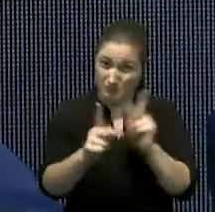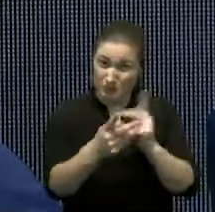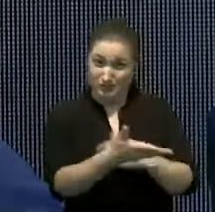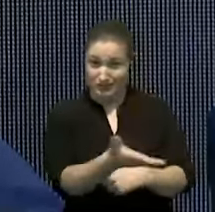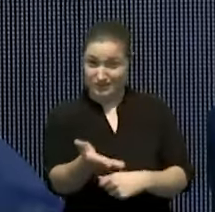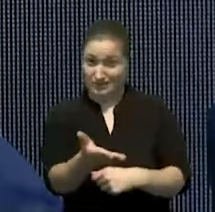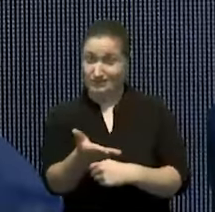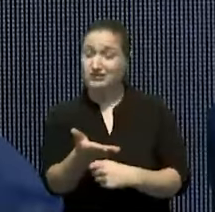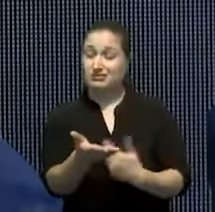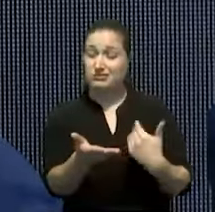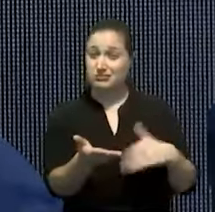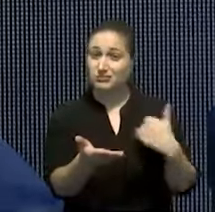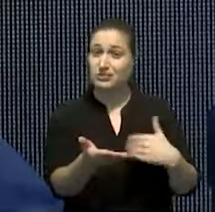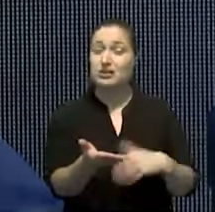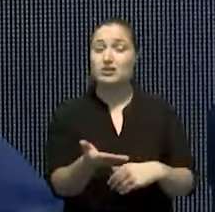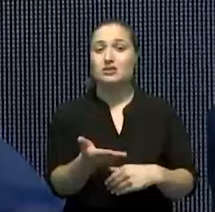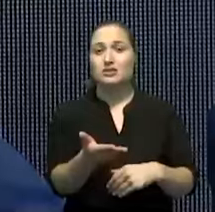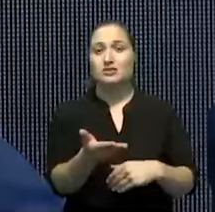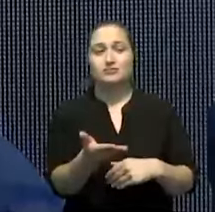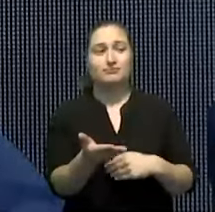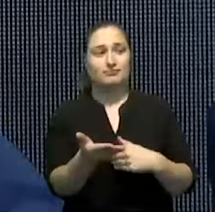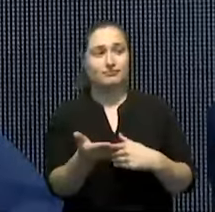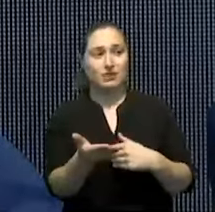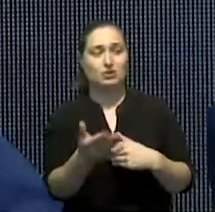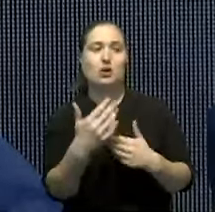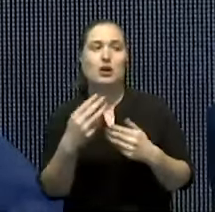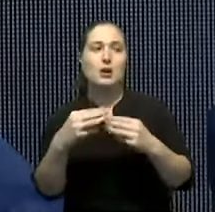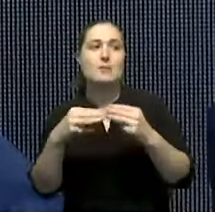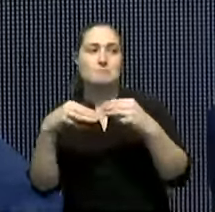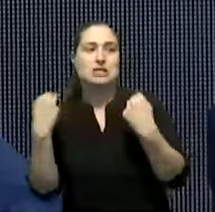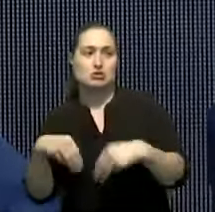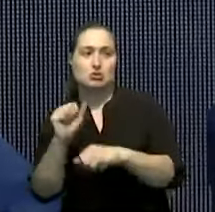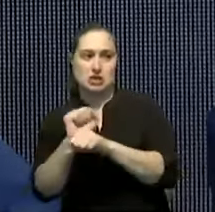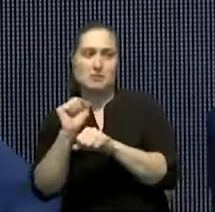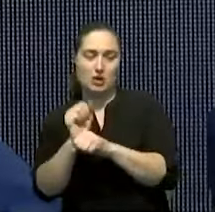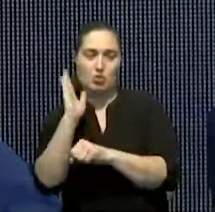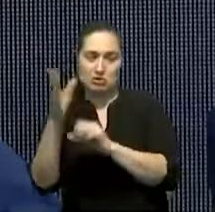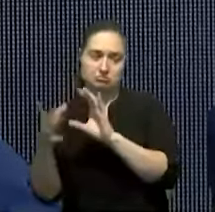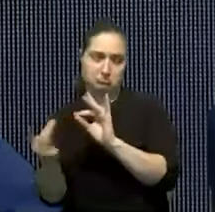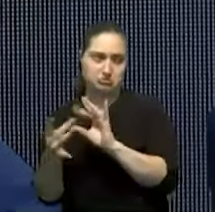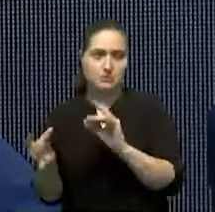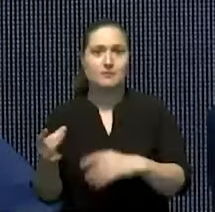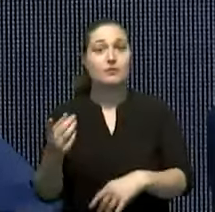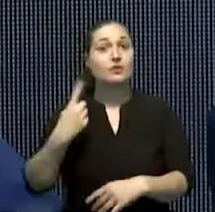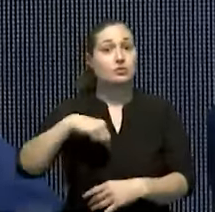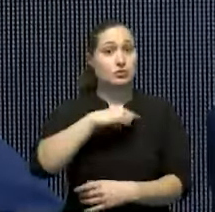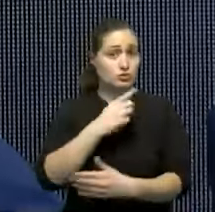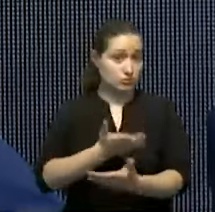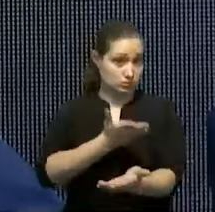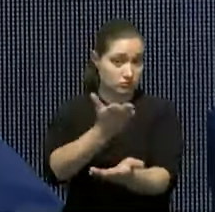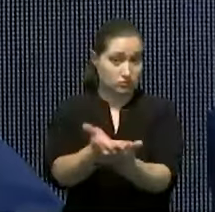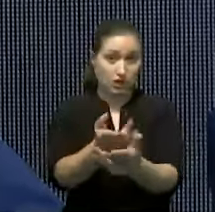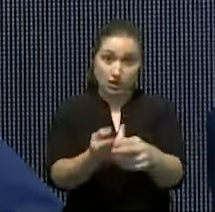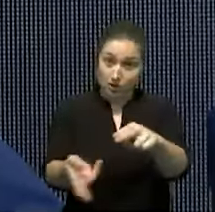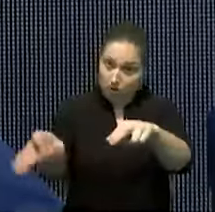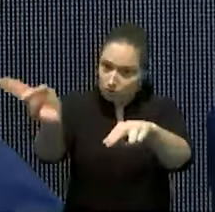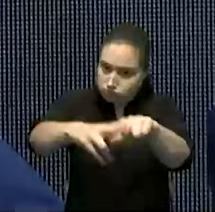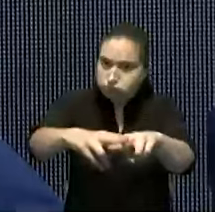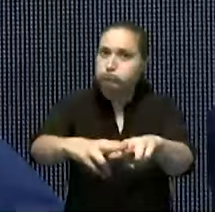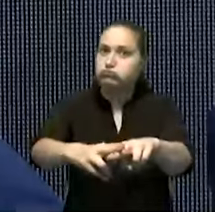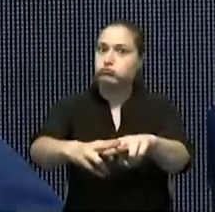mencioné y ya eso le va a tocar al ministro de trabajo nosotros estamos proponiendo un aumento